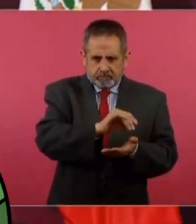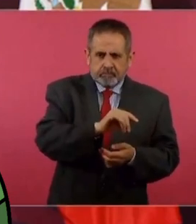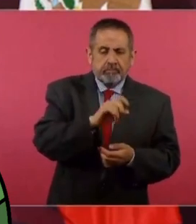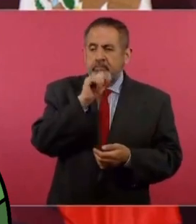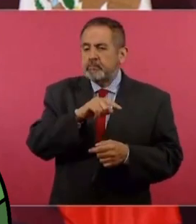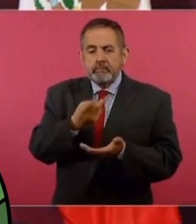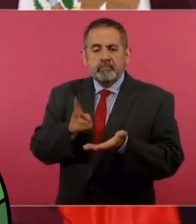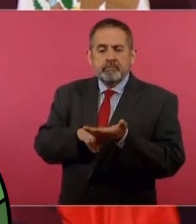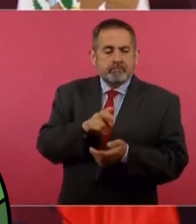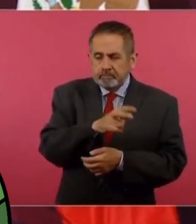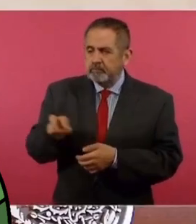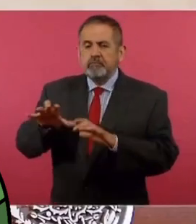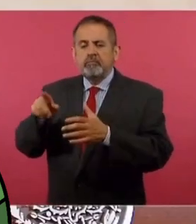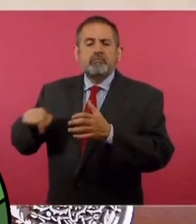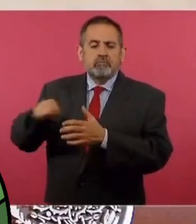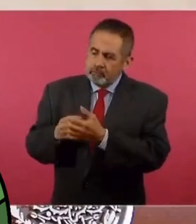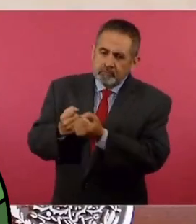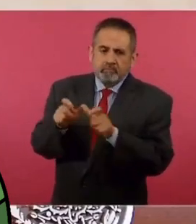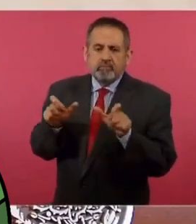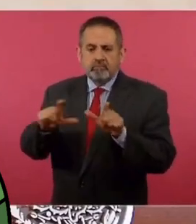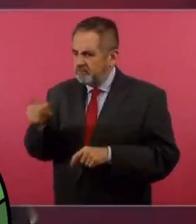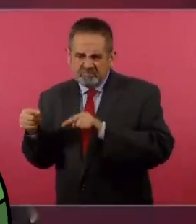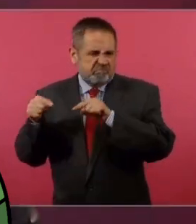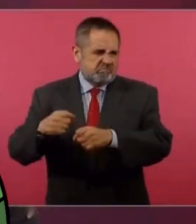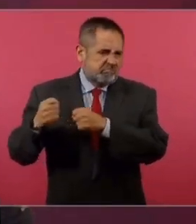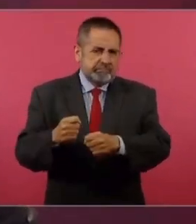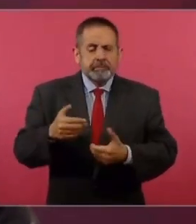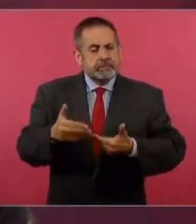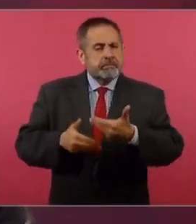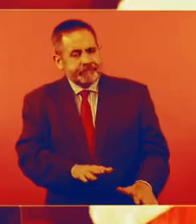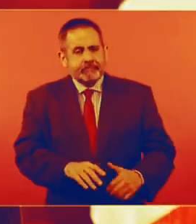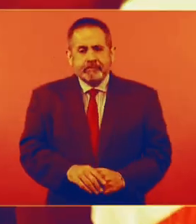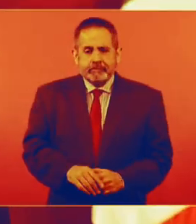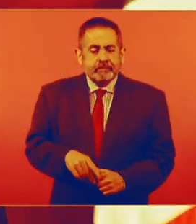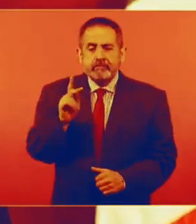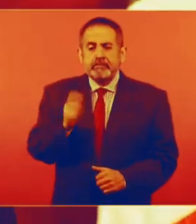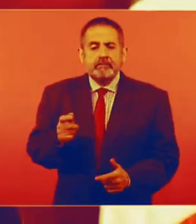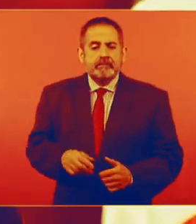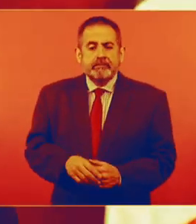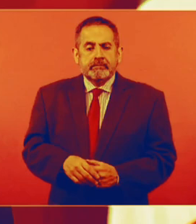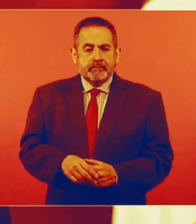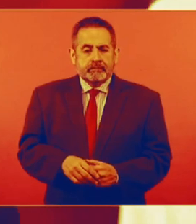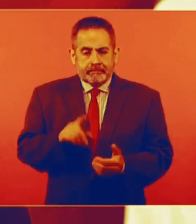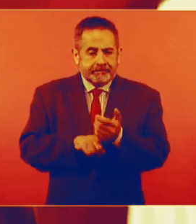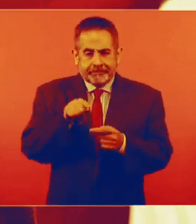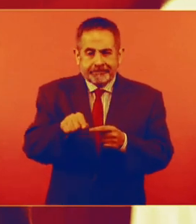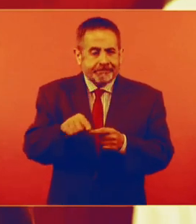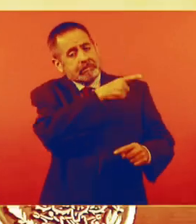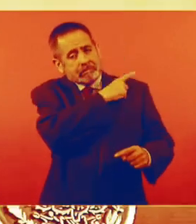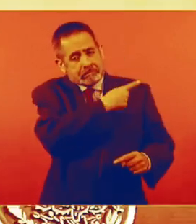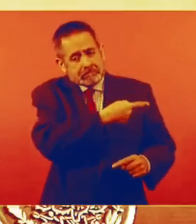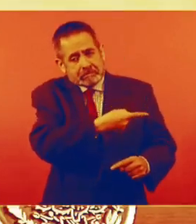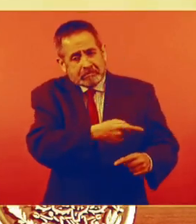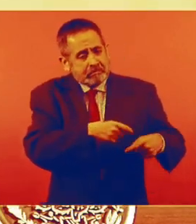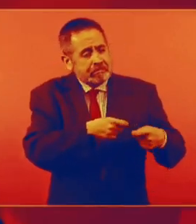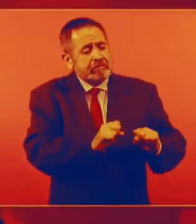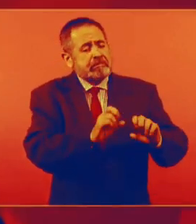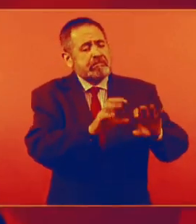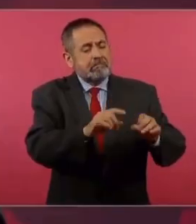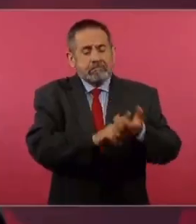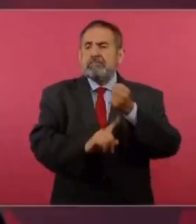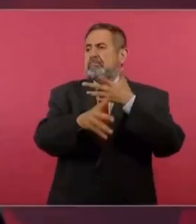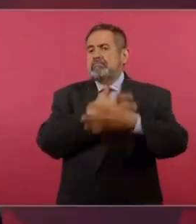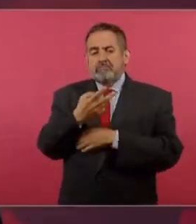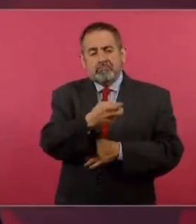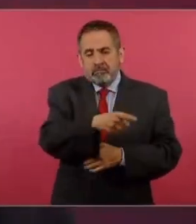se está optando por fortalecer a la guardia nacional y se ha avanzado pero son asuntos que dejaron crecer los anteriores